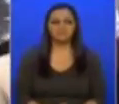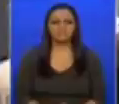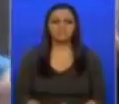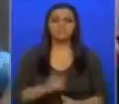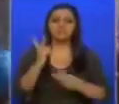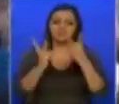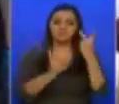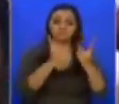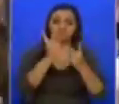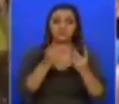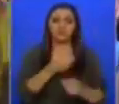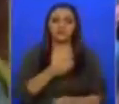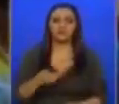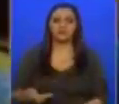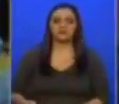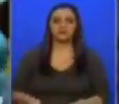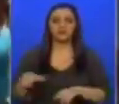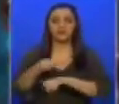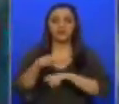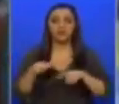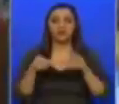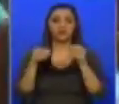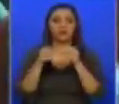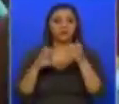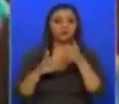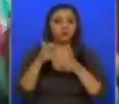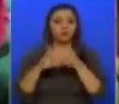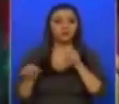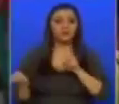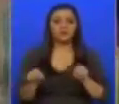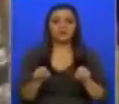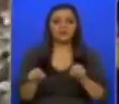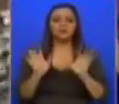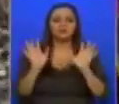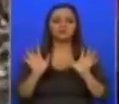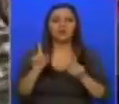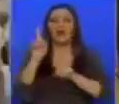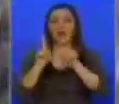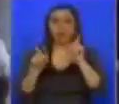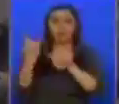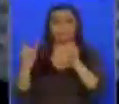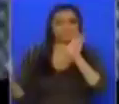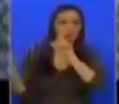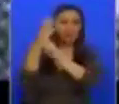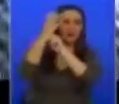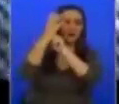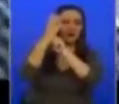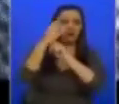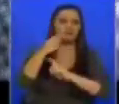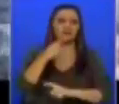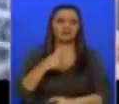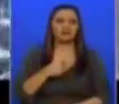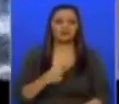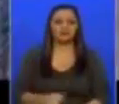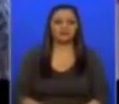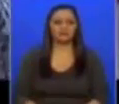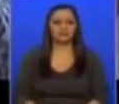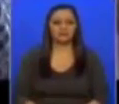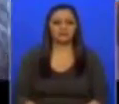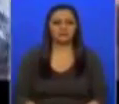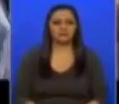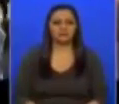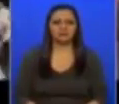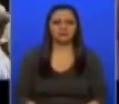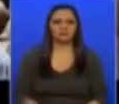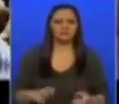Un recorrido del presidente en la zona afectada por el terremoto fue aprovechado por los de siempre para hacer lo que saben hacer,